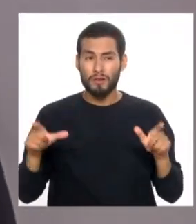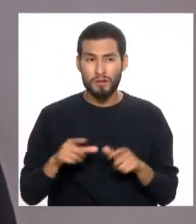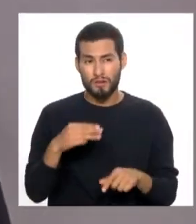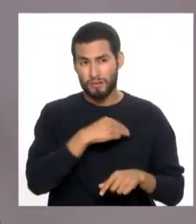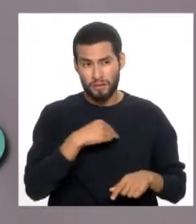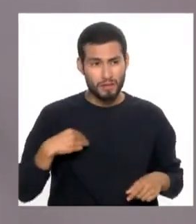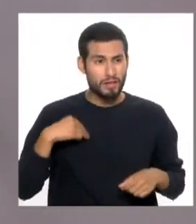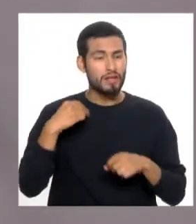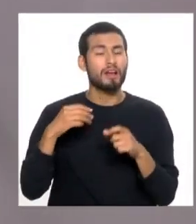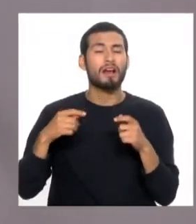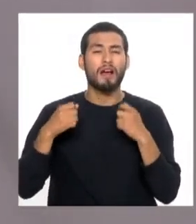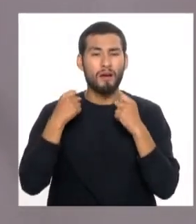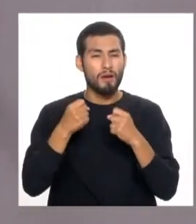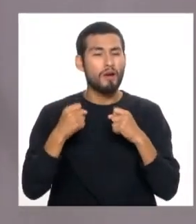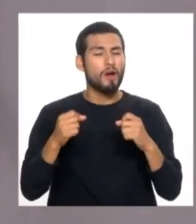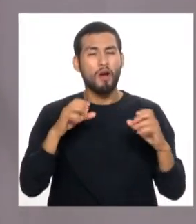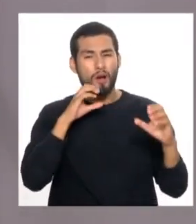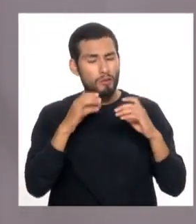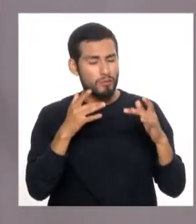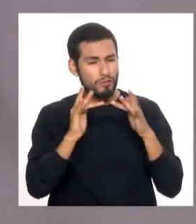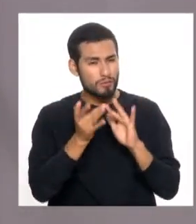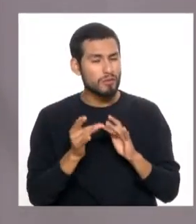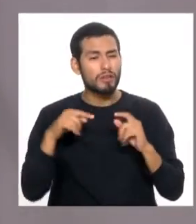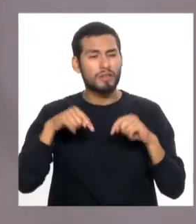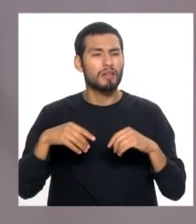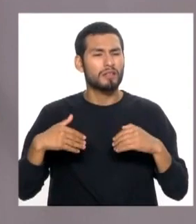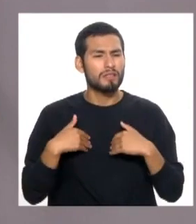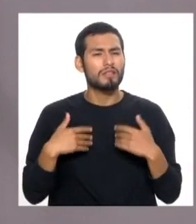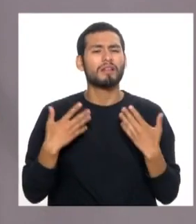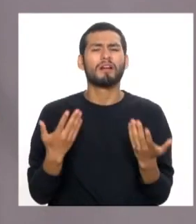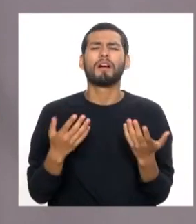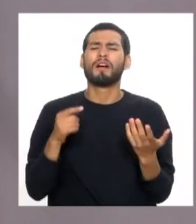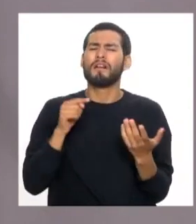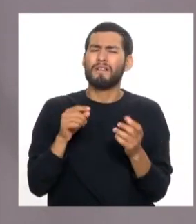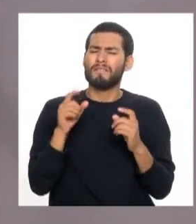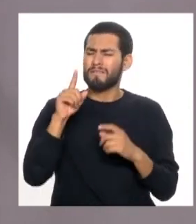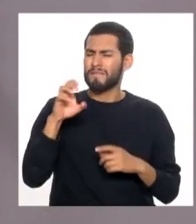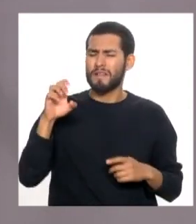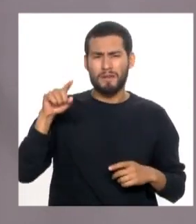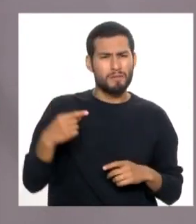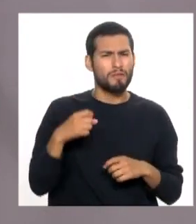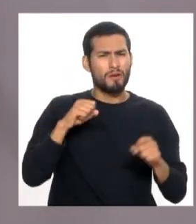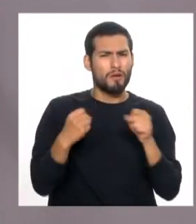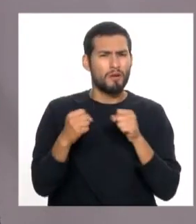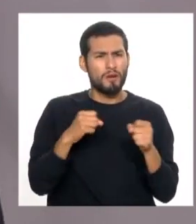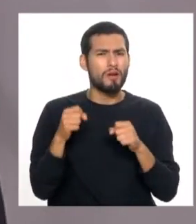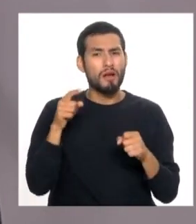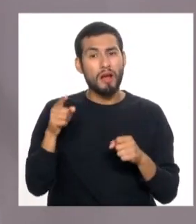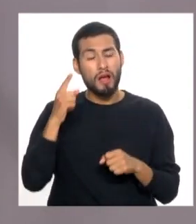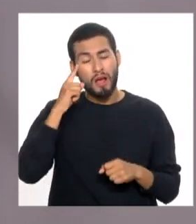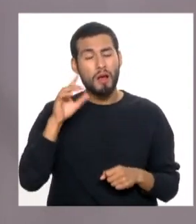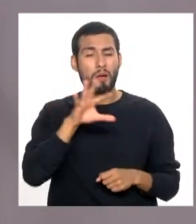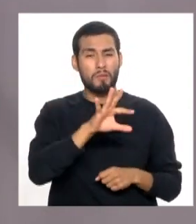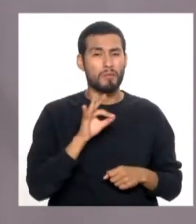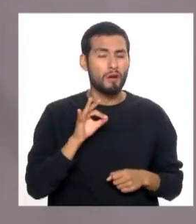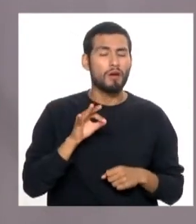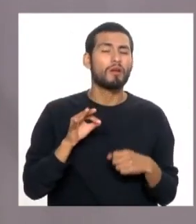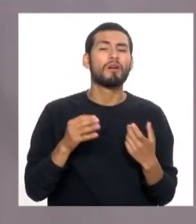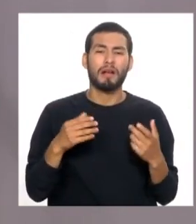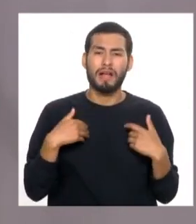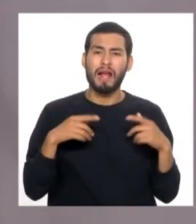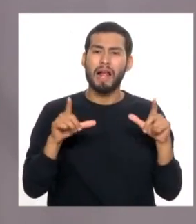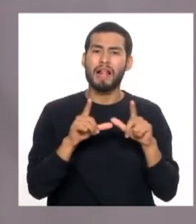de Transportes y Comunicaciones porque tenemos una gran información. Son más de 100.000 los conductores que han optado por tener